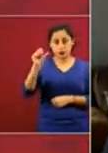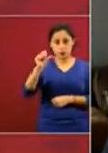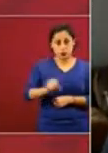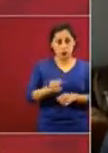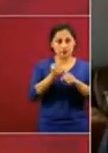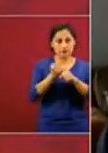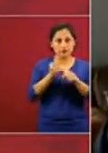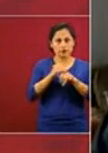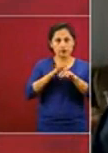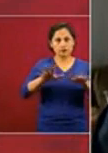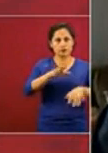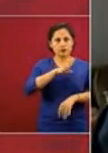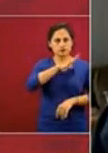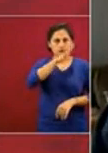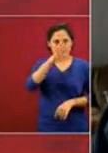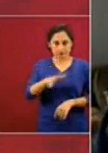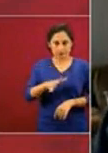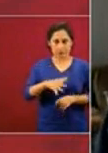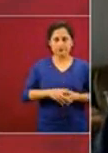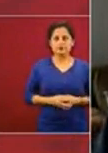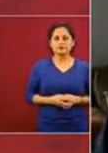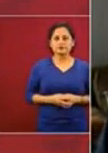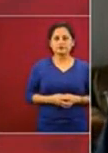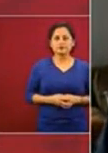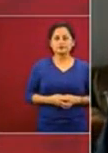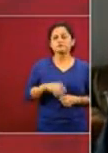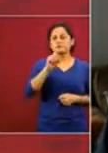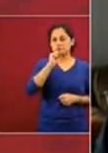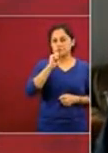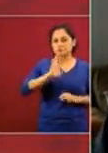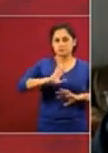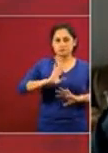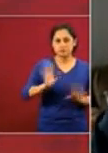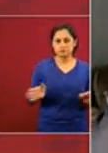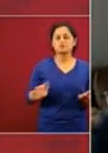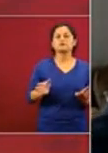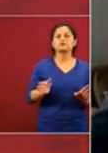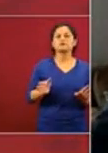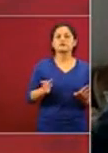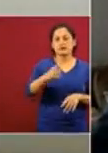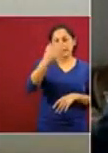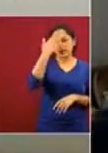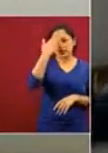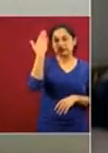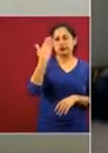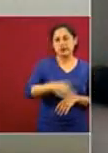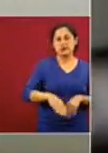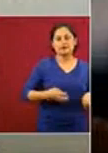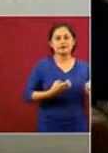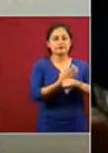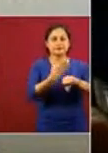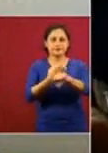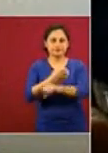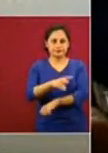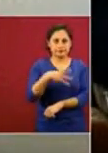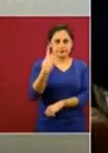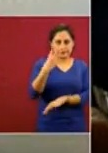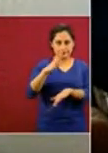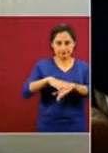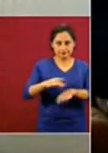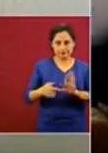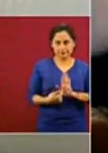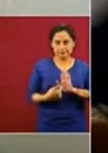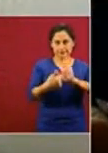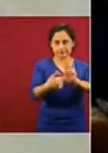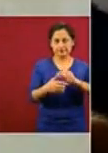23 estados de nuestro país tienen tendencias a la alta. Es decir, que todas van, van hacia